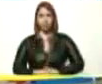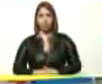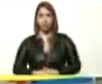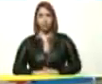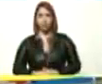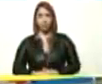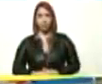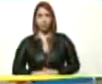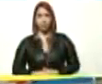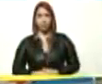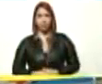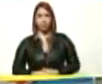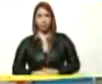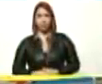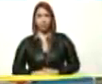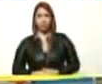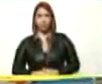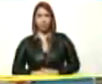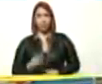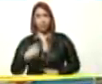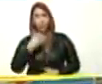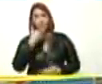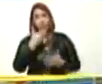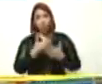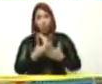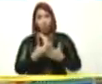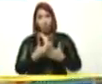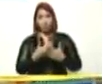Así que yo les pido, pues,